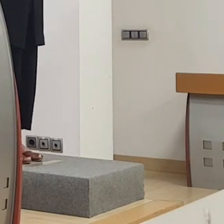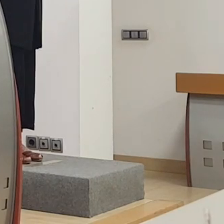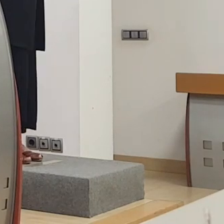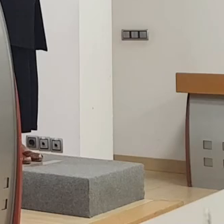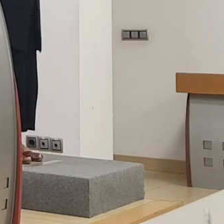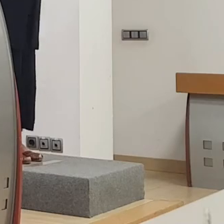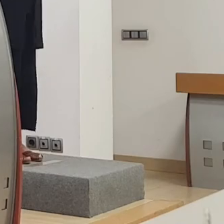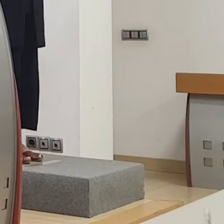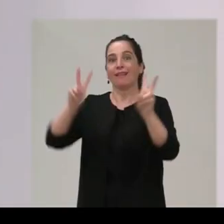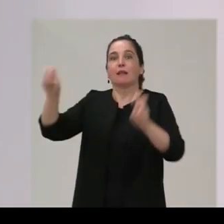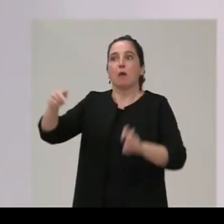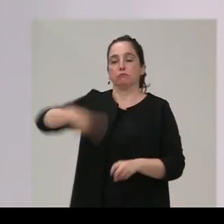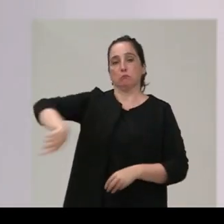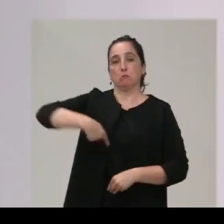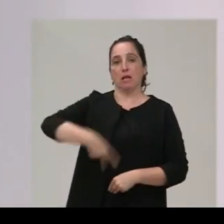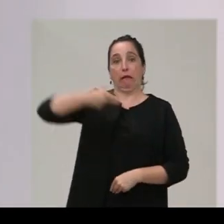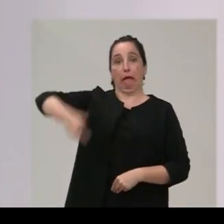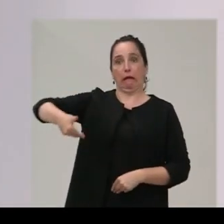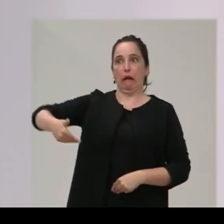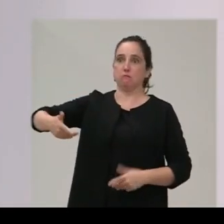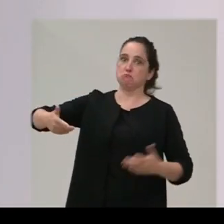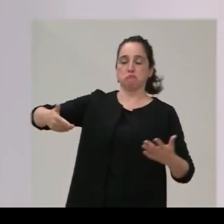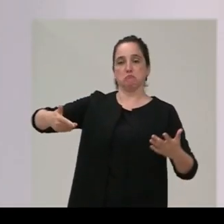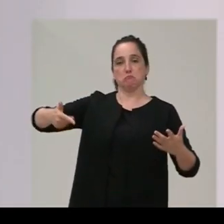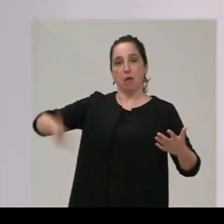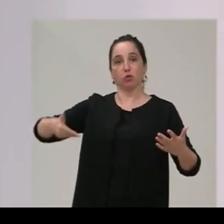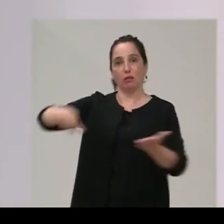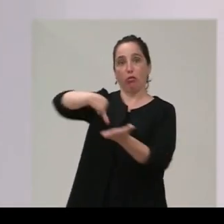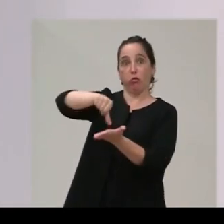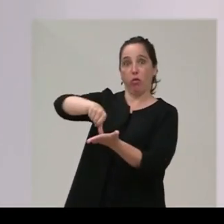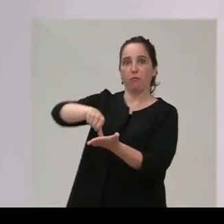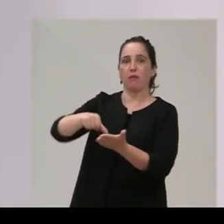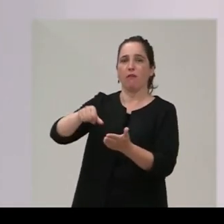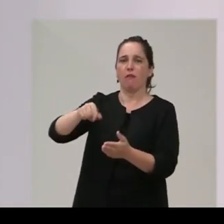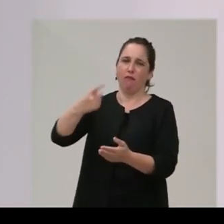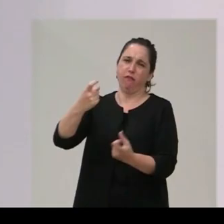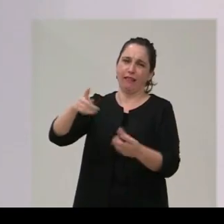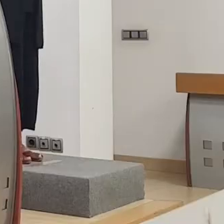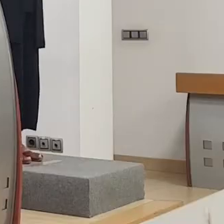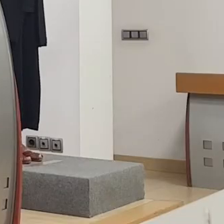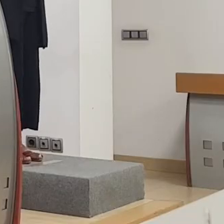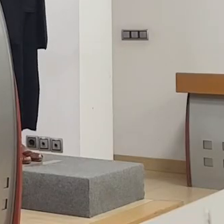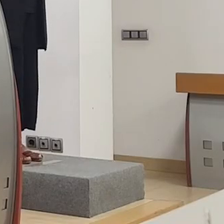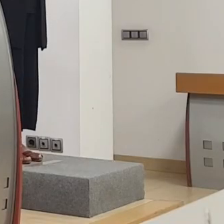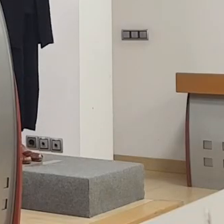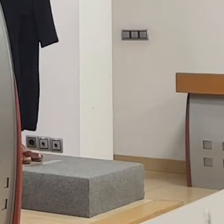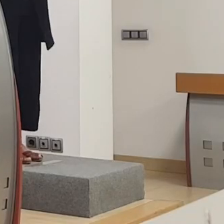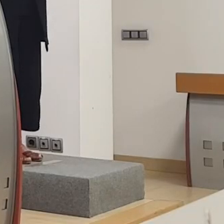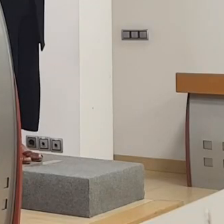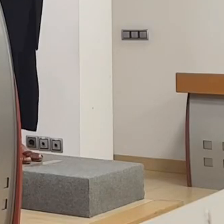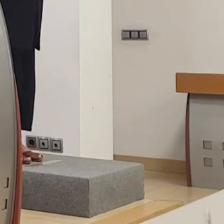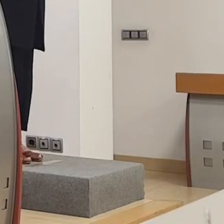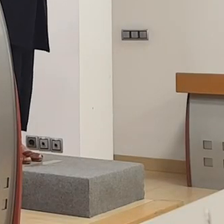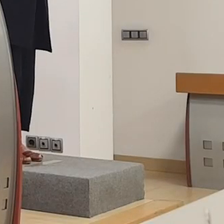hablado de los asuntos pues más importantes o más relevantes de la ciudad pero quedan otros muchos menores que se hablarán con las